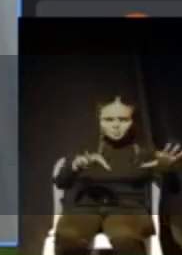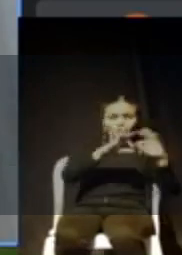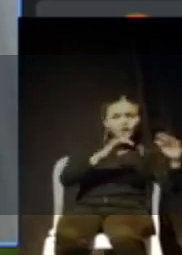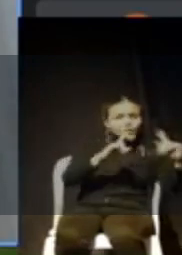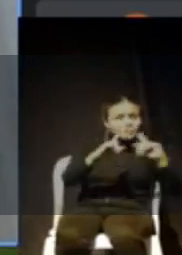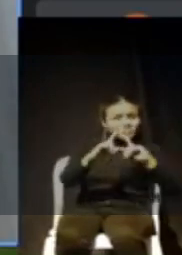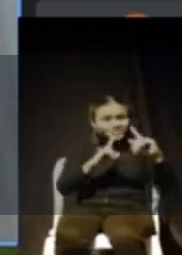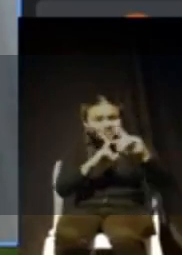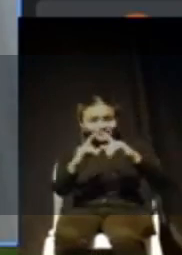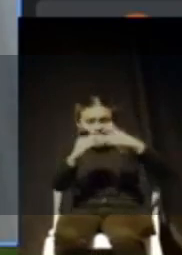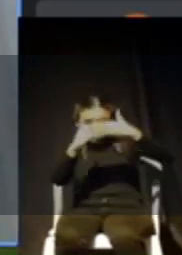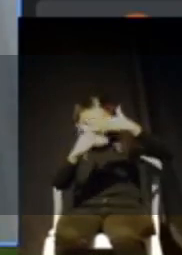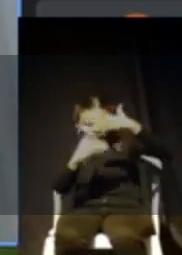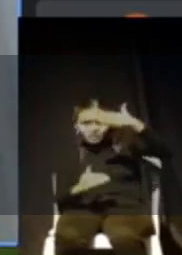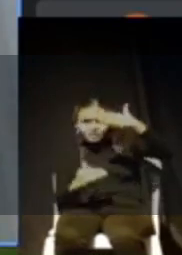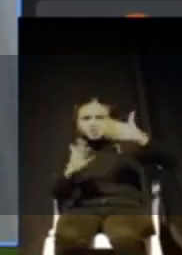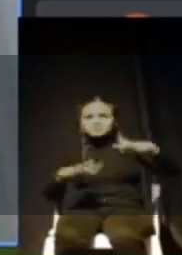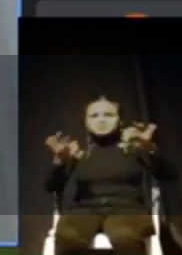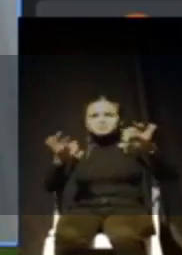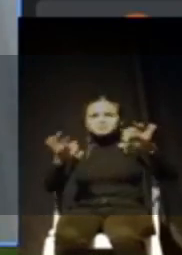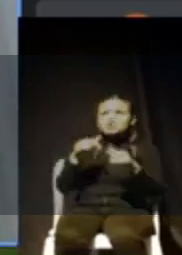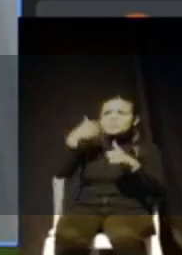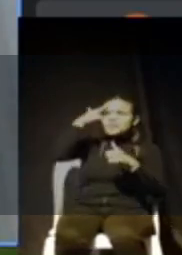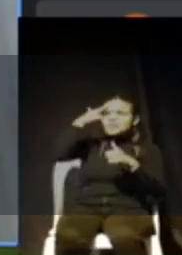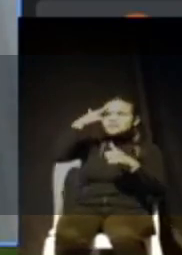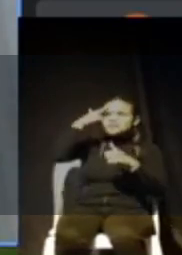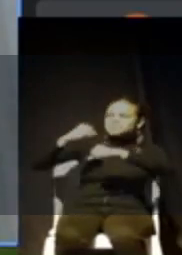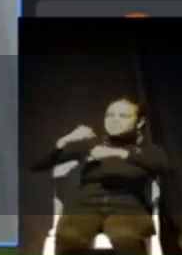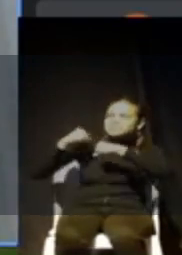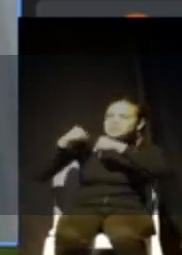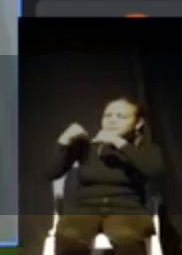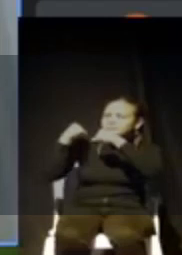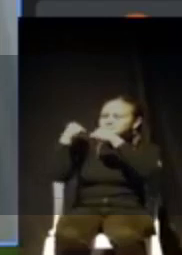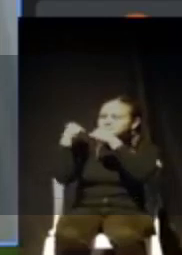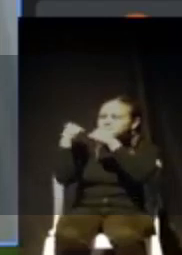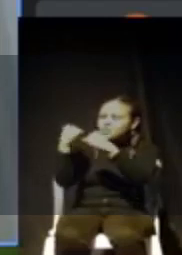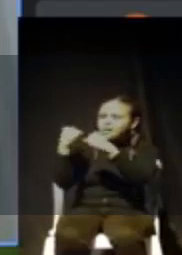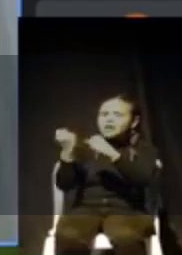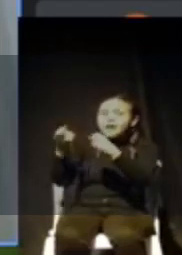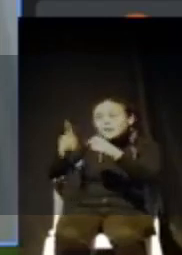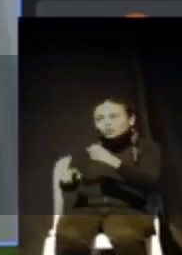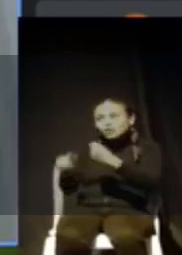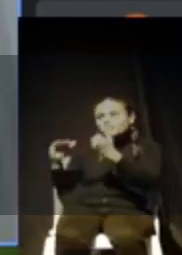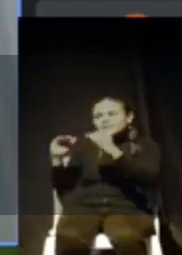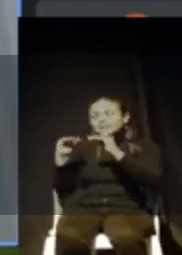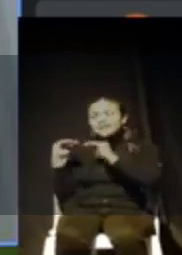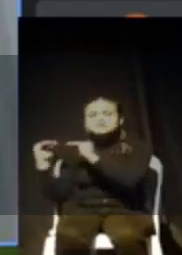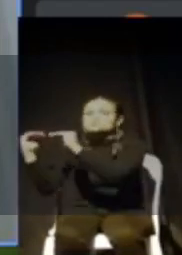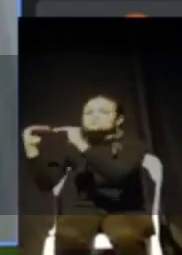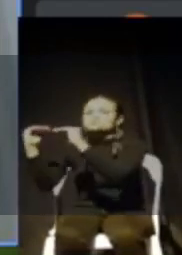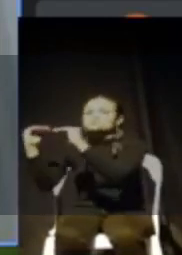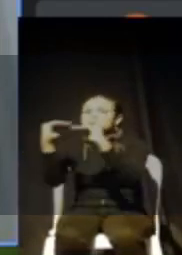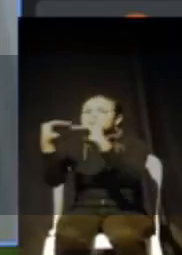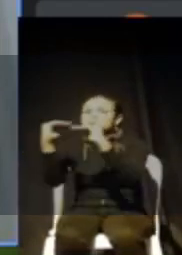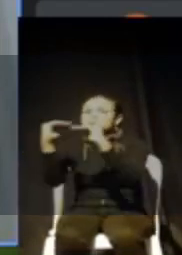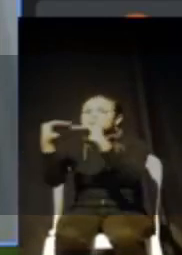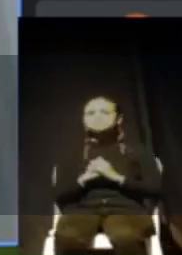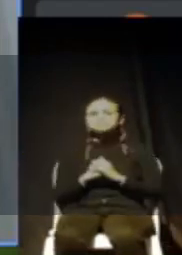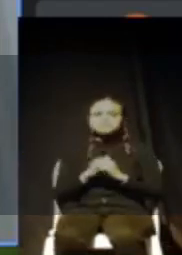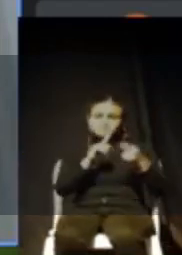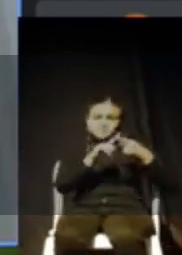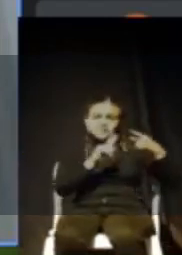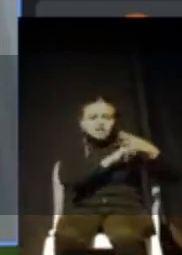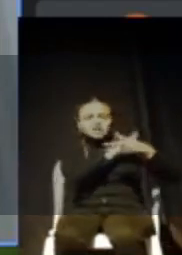este último no comporta una criticidad ante el poder y las hegemonías. La segunda línea de pensamiento, que